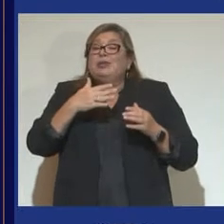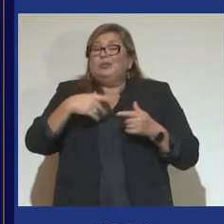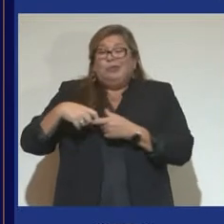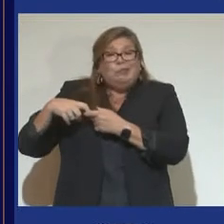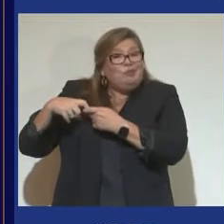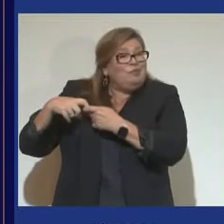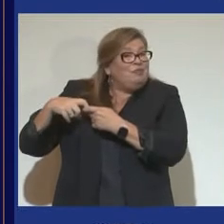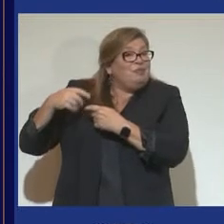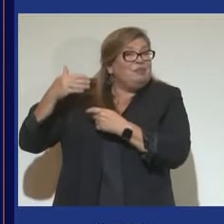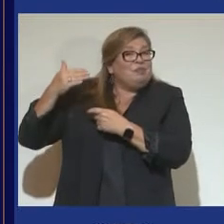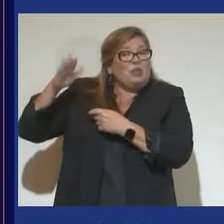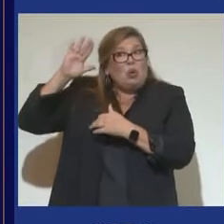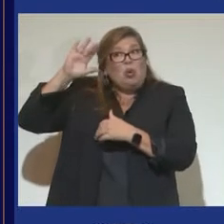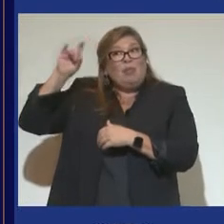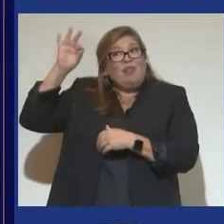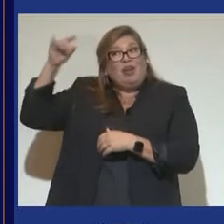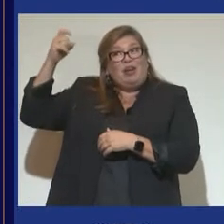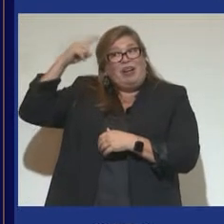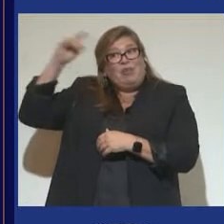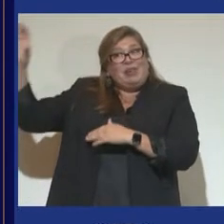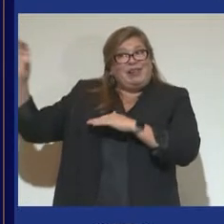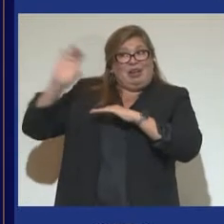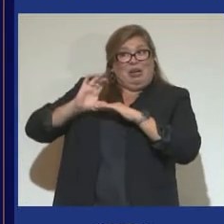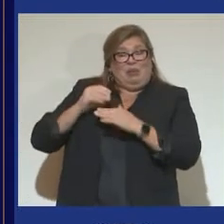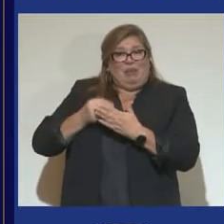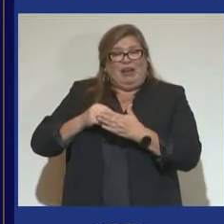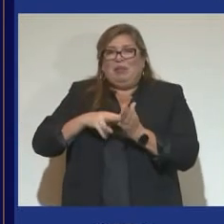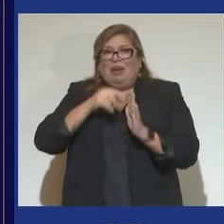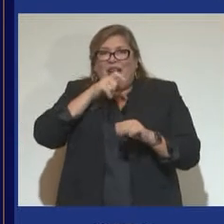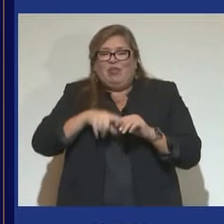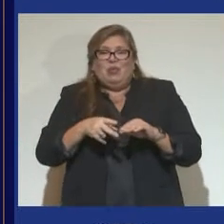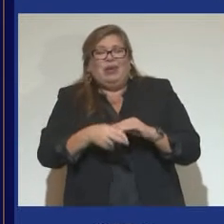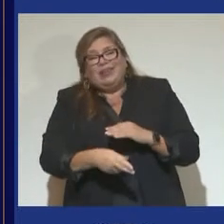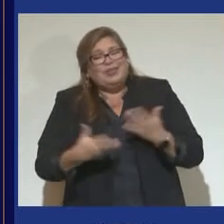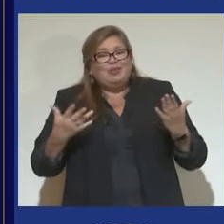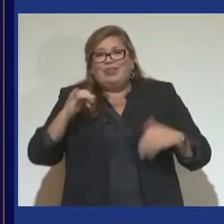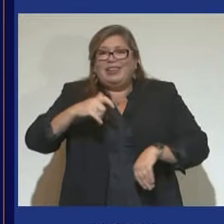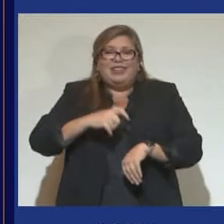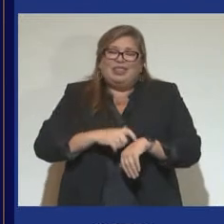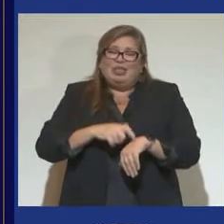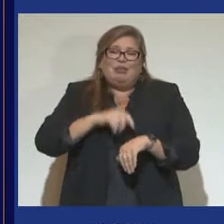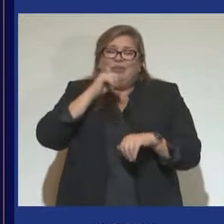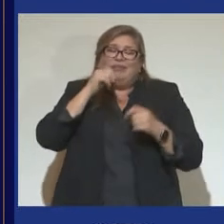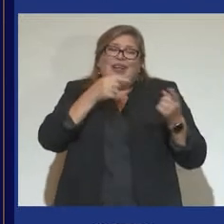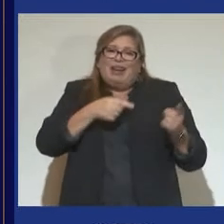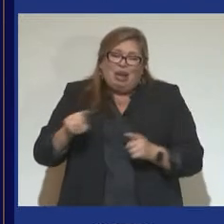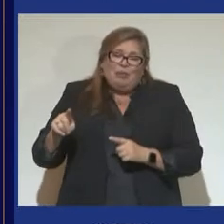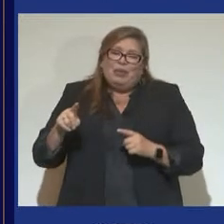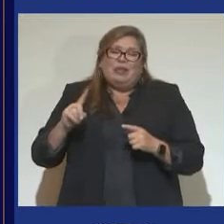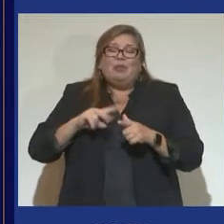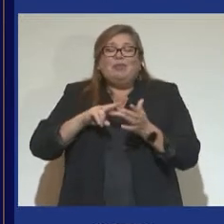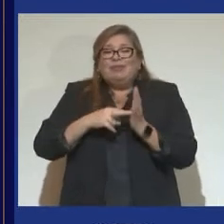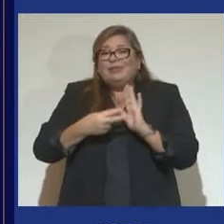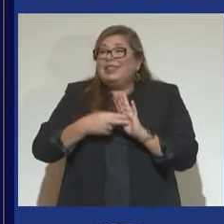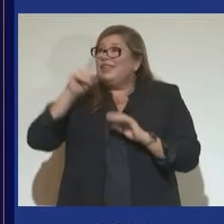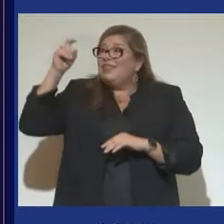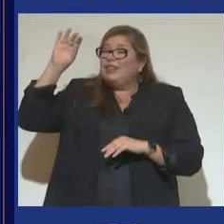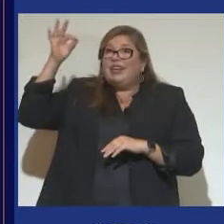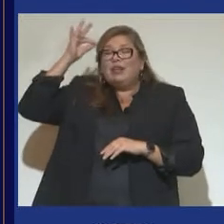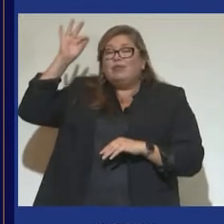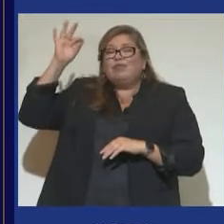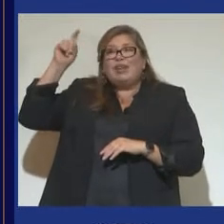esperando que hubiera más apoyo de parte del gobierno federal y en el momento estábamos esperando que se materializará en el tiempo que habíamos anticipado